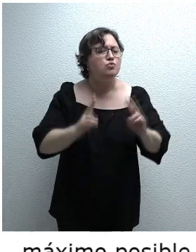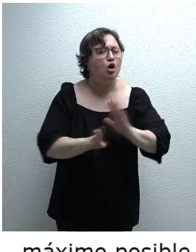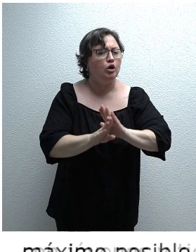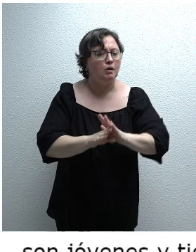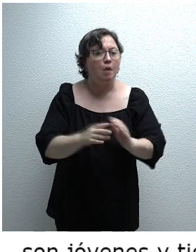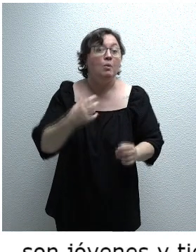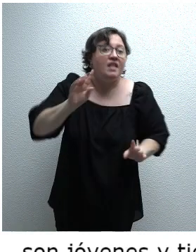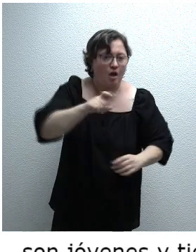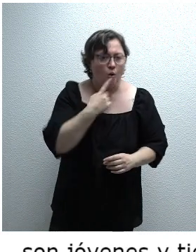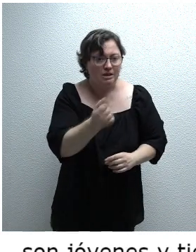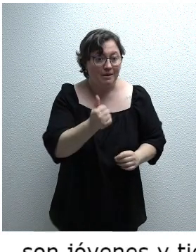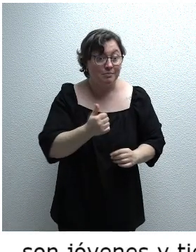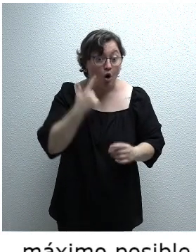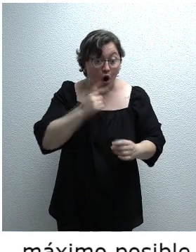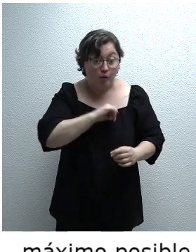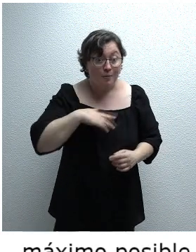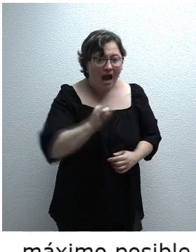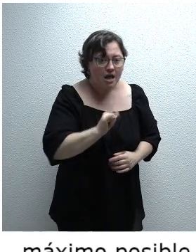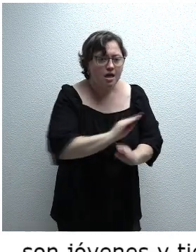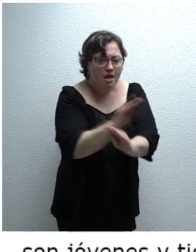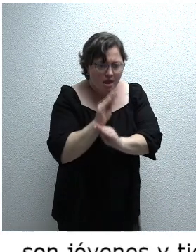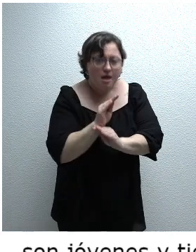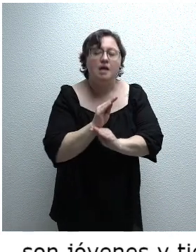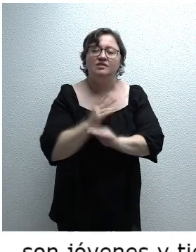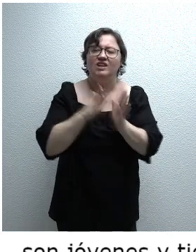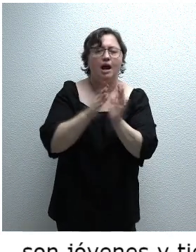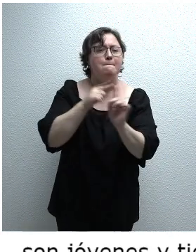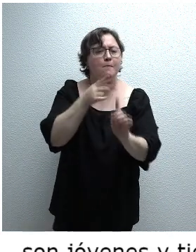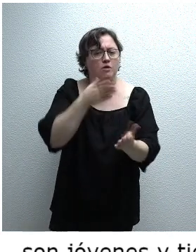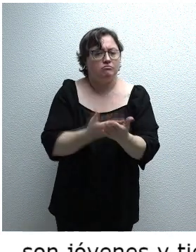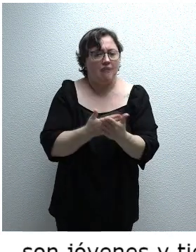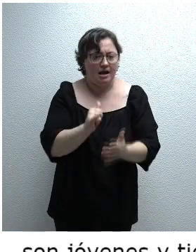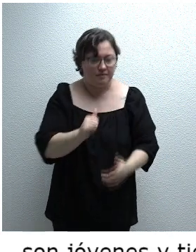pero la conservación de la autonomía sí es un leitmotiv fundamental.